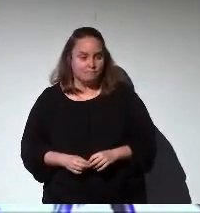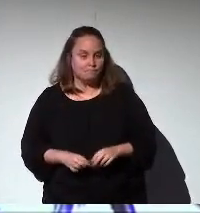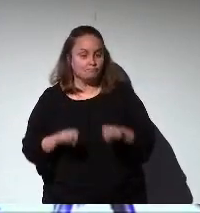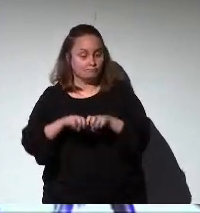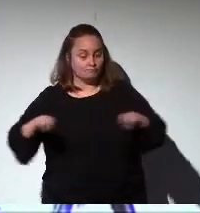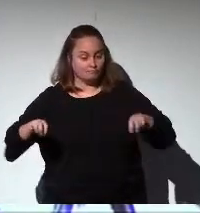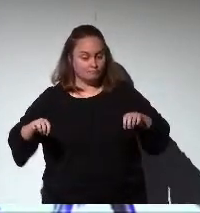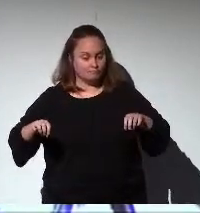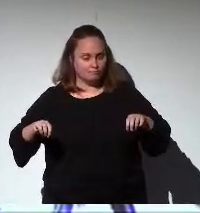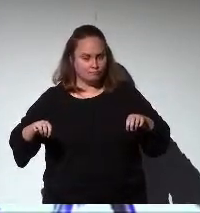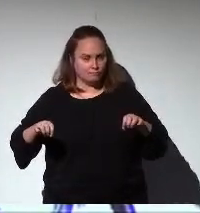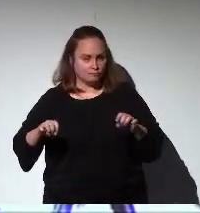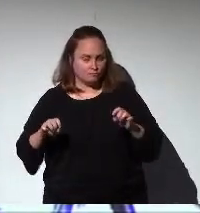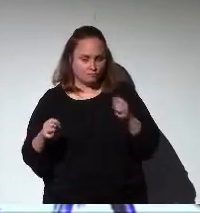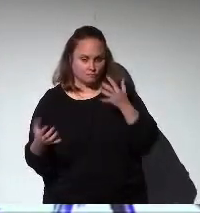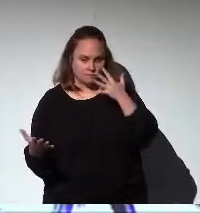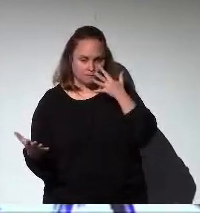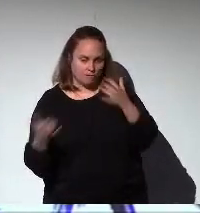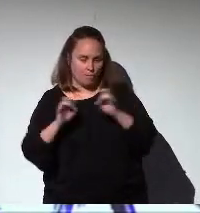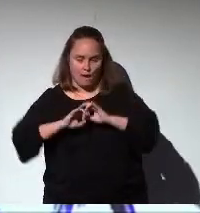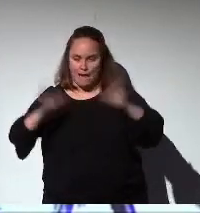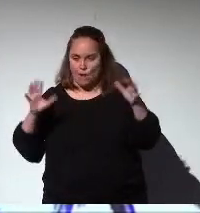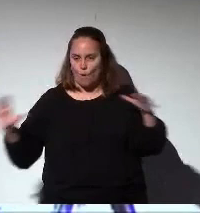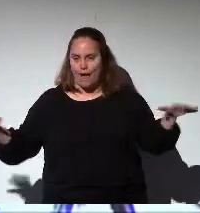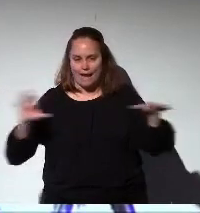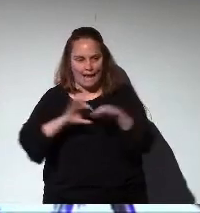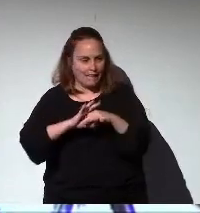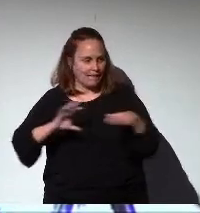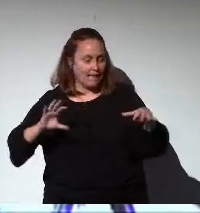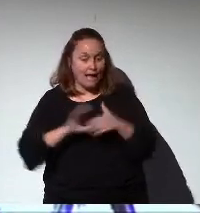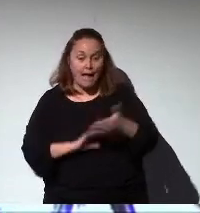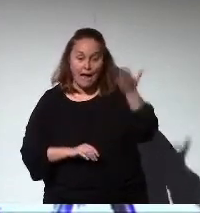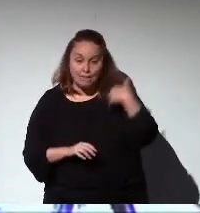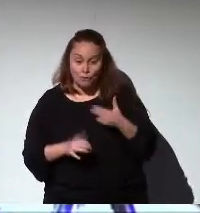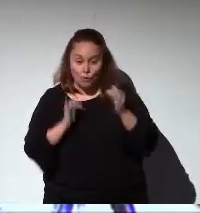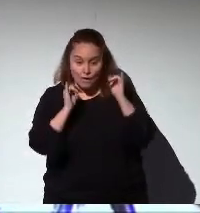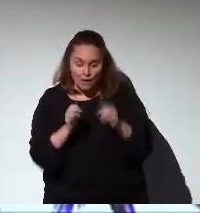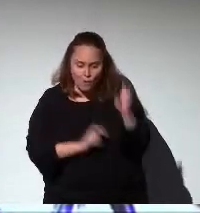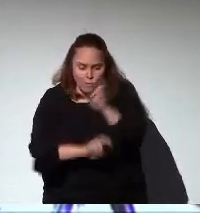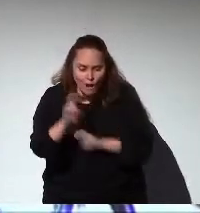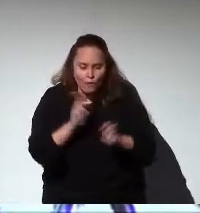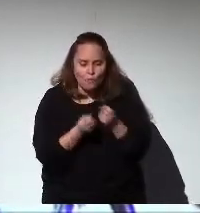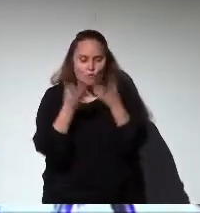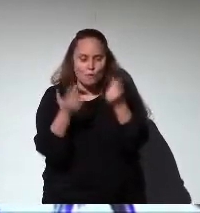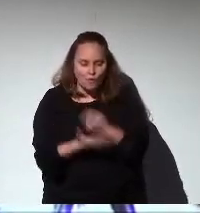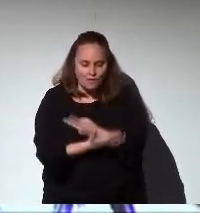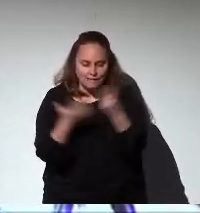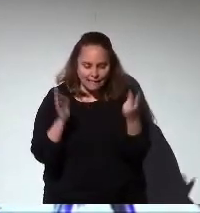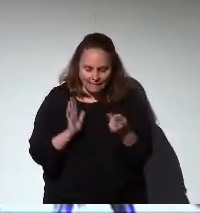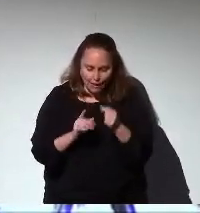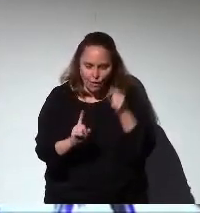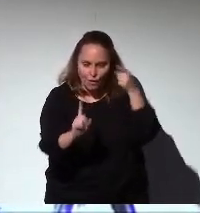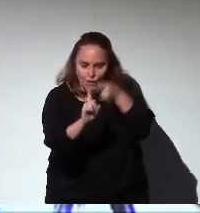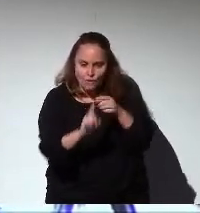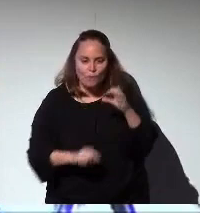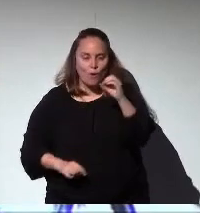claro ejemplo de alianza. Antes, cuando llegué, estaba buscando el número 17 porque aquí debajo de la mesa no estaba. Me sorprendió muchísimo, digo,